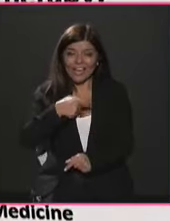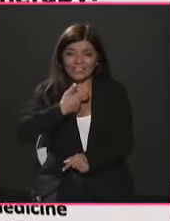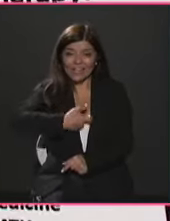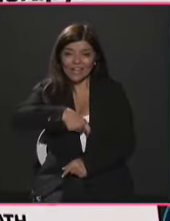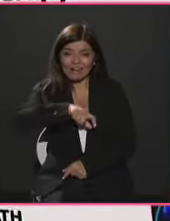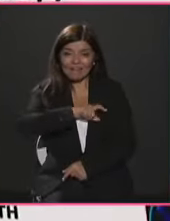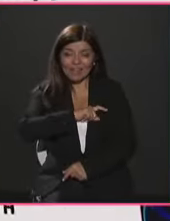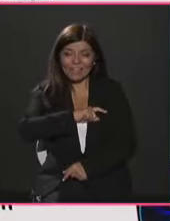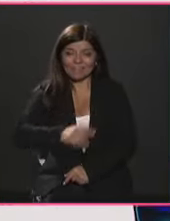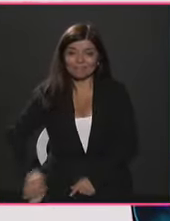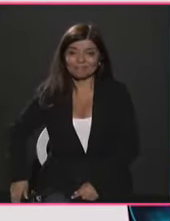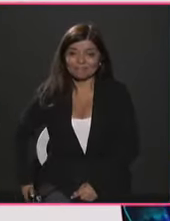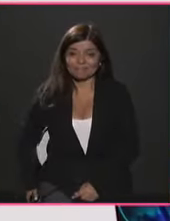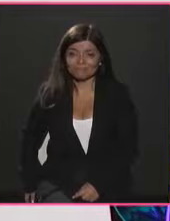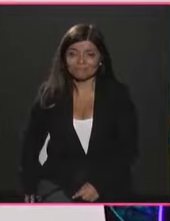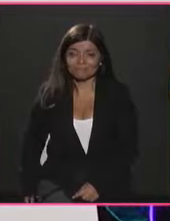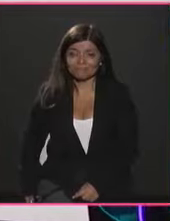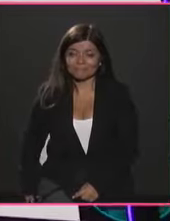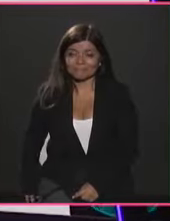todos